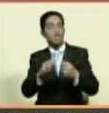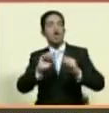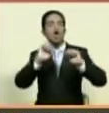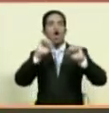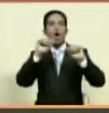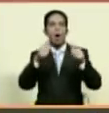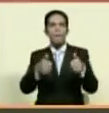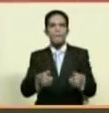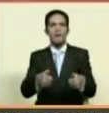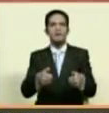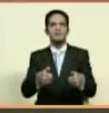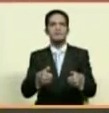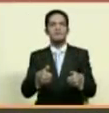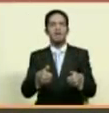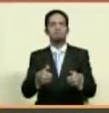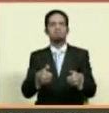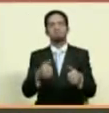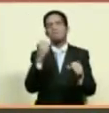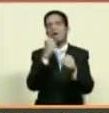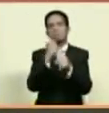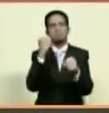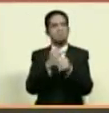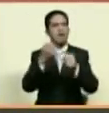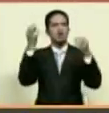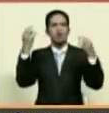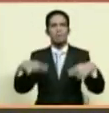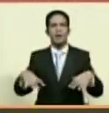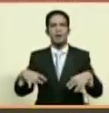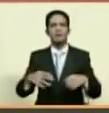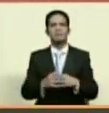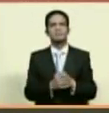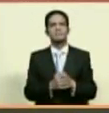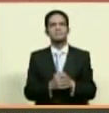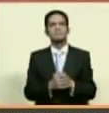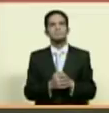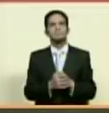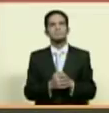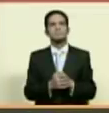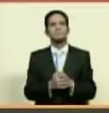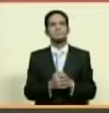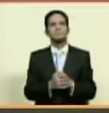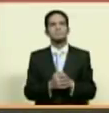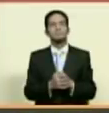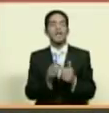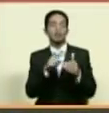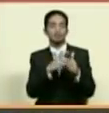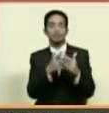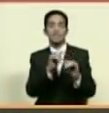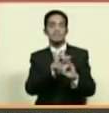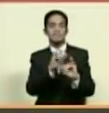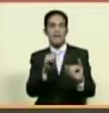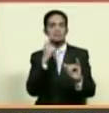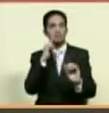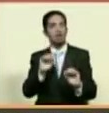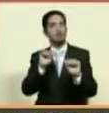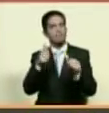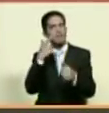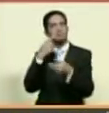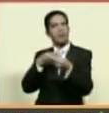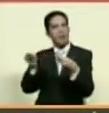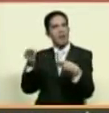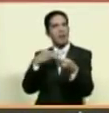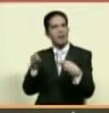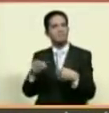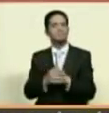funcionar con normalidad, ¿verdad?, una vez que entre en rigor las operaciones cambiarias.